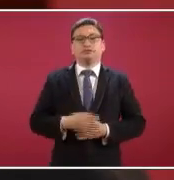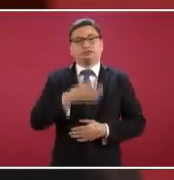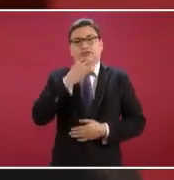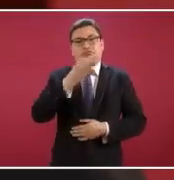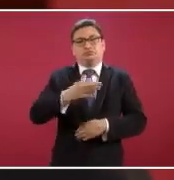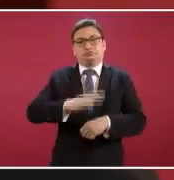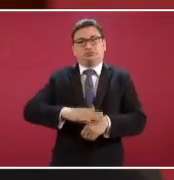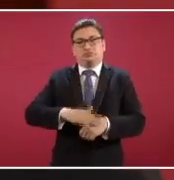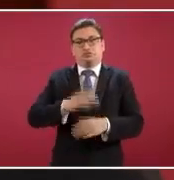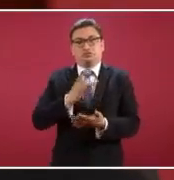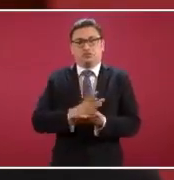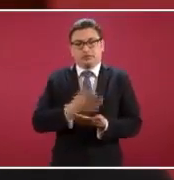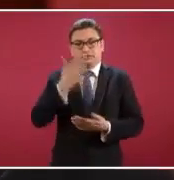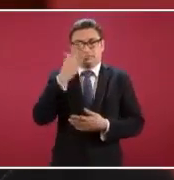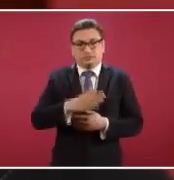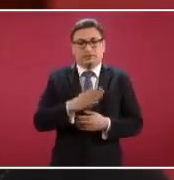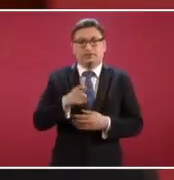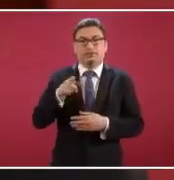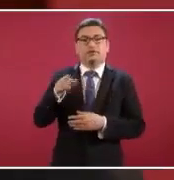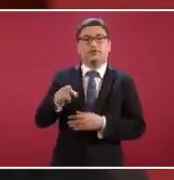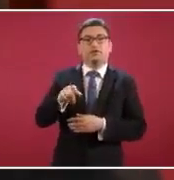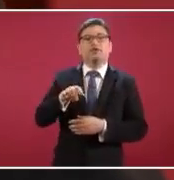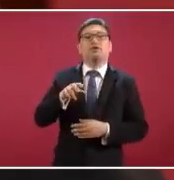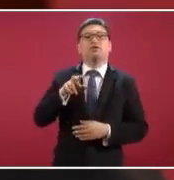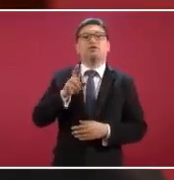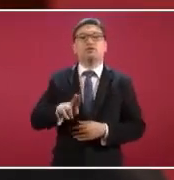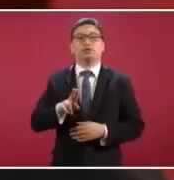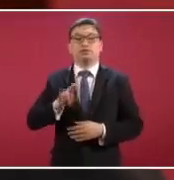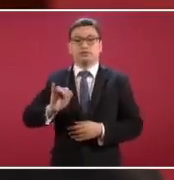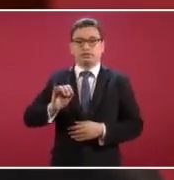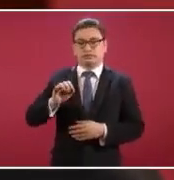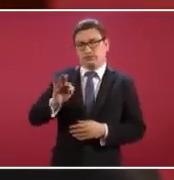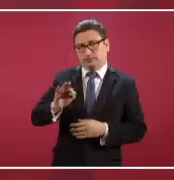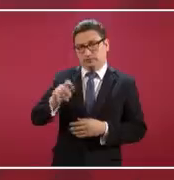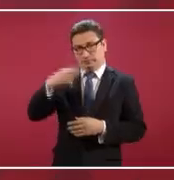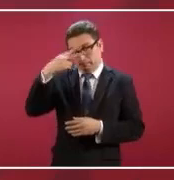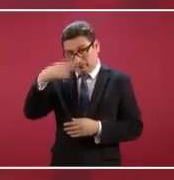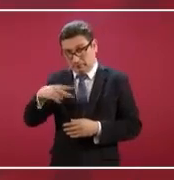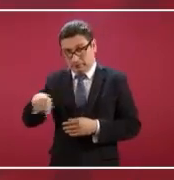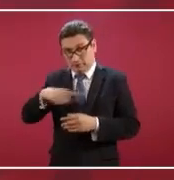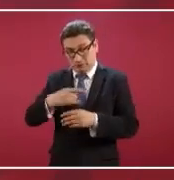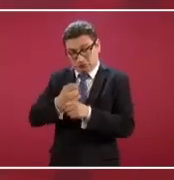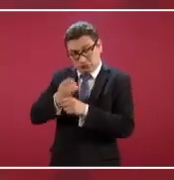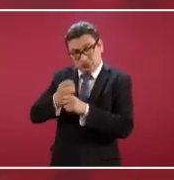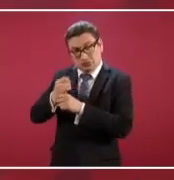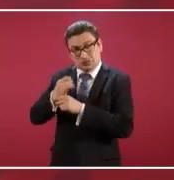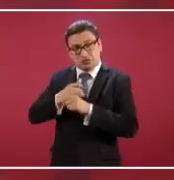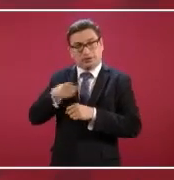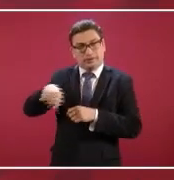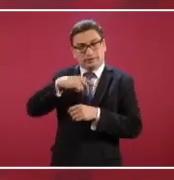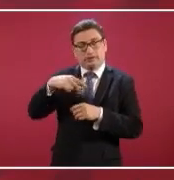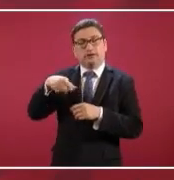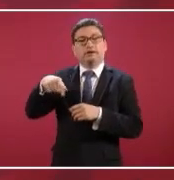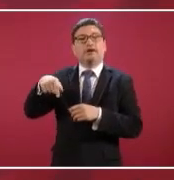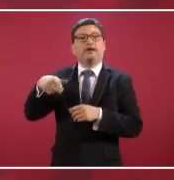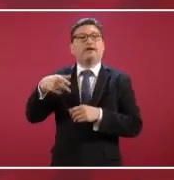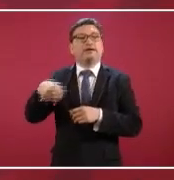que la Unidad de Inteligencia Financiera de México ha, de manera muy